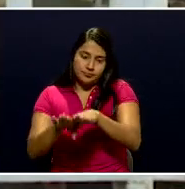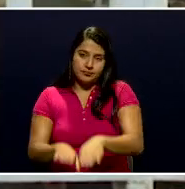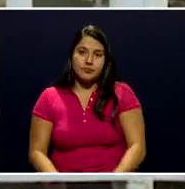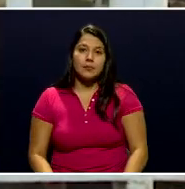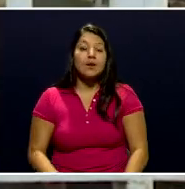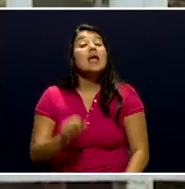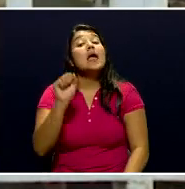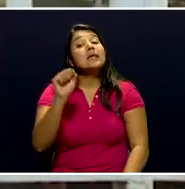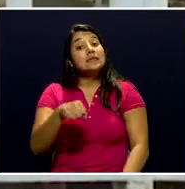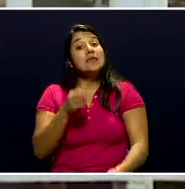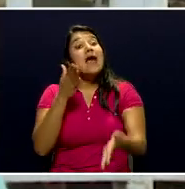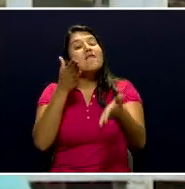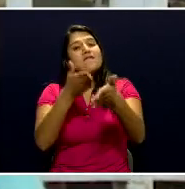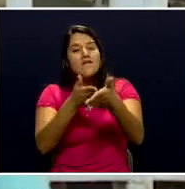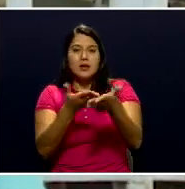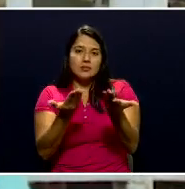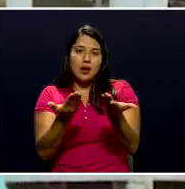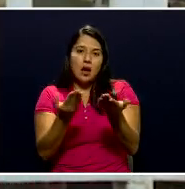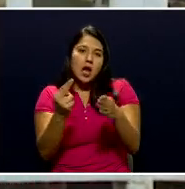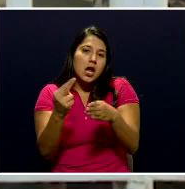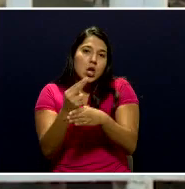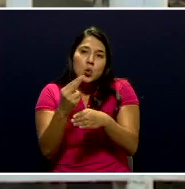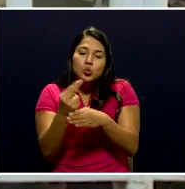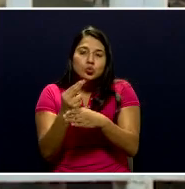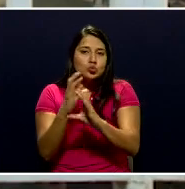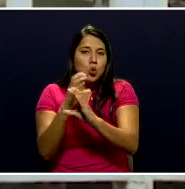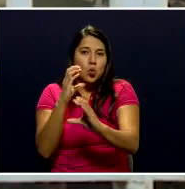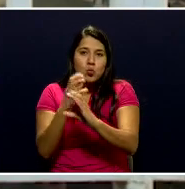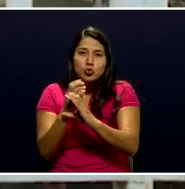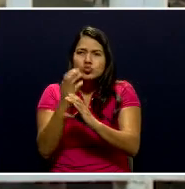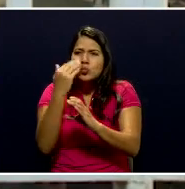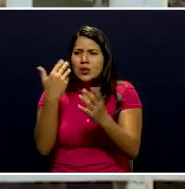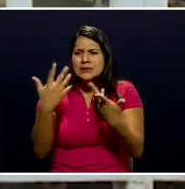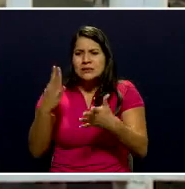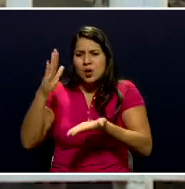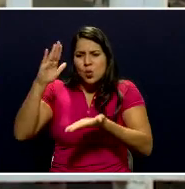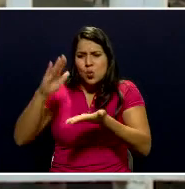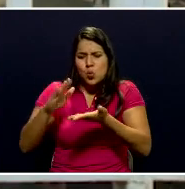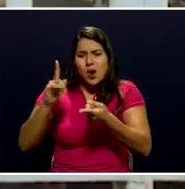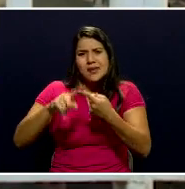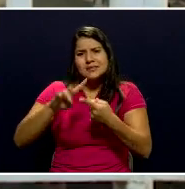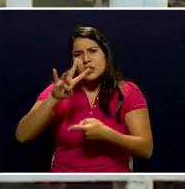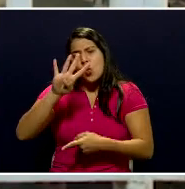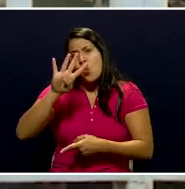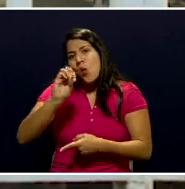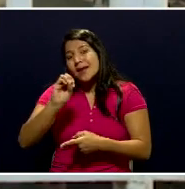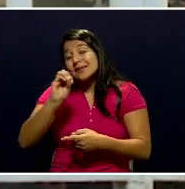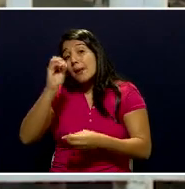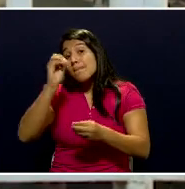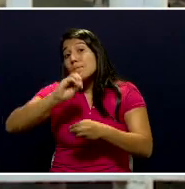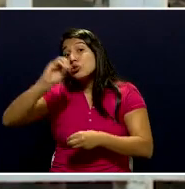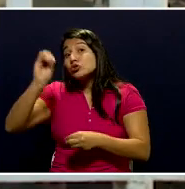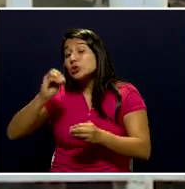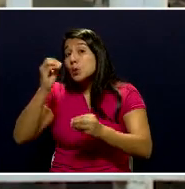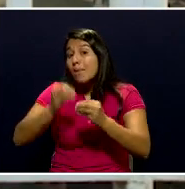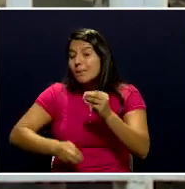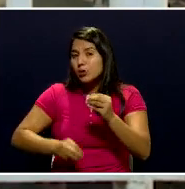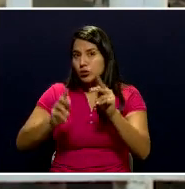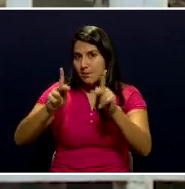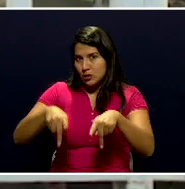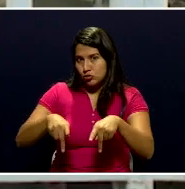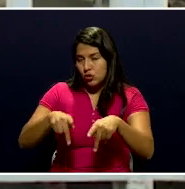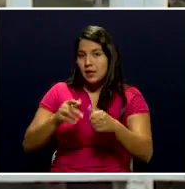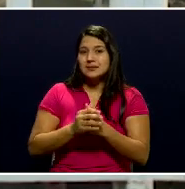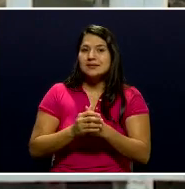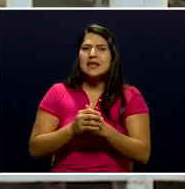afecta el comportamiento del usuario, pues obviamente hemos tenido disminuciones de hasta un 40% menos de usuarios en algunas rutas. Esto sobre